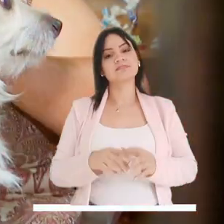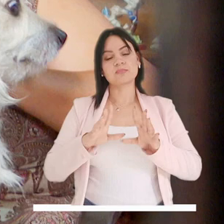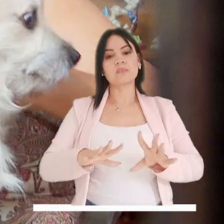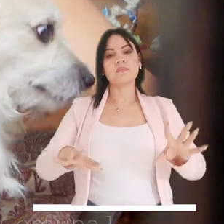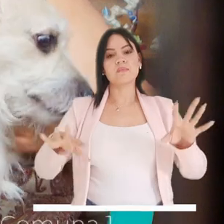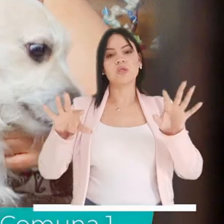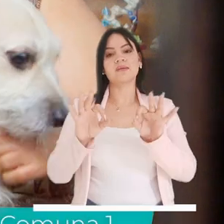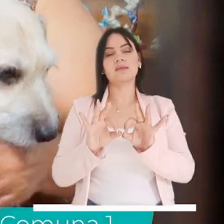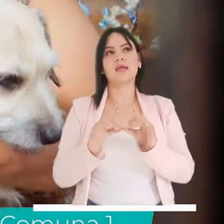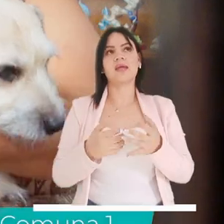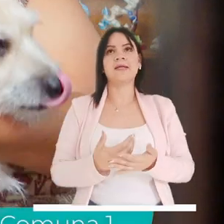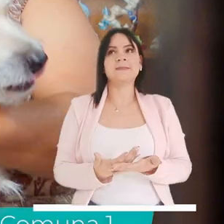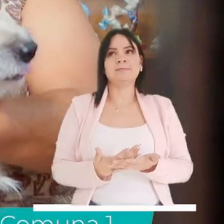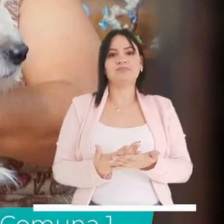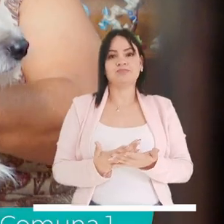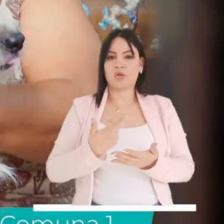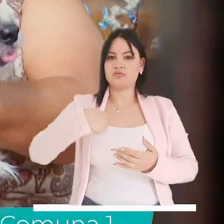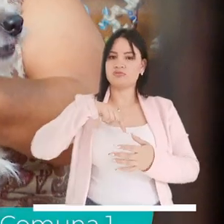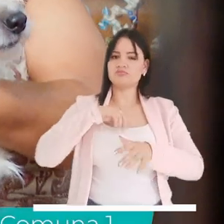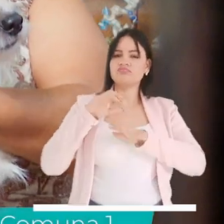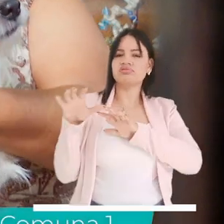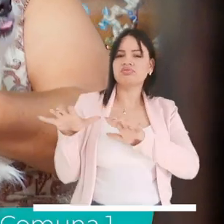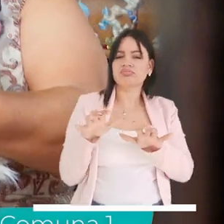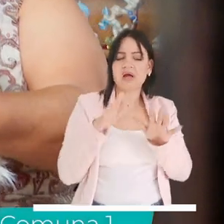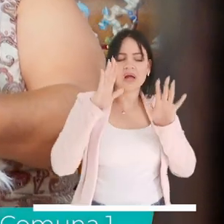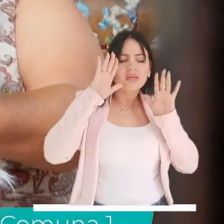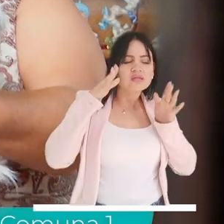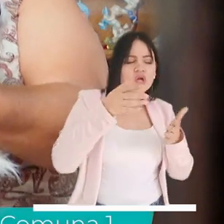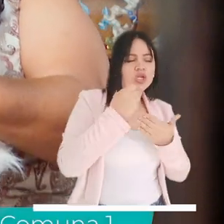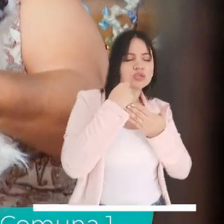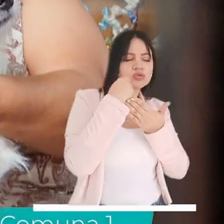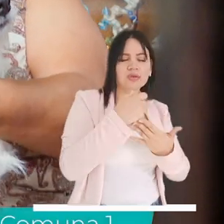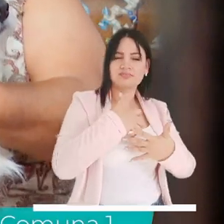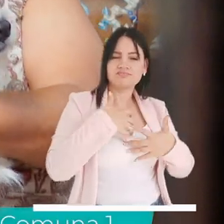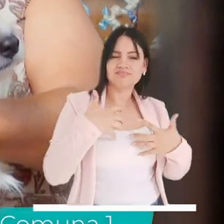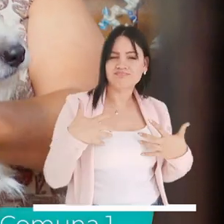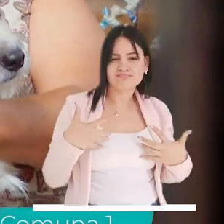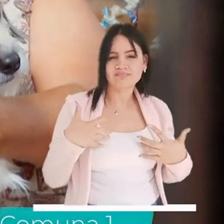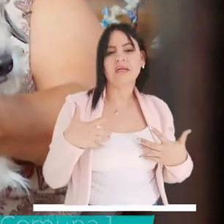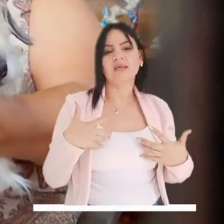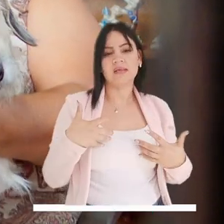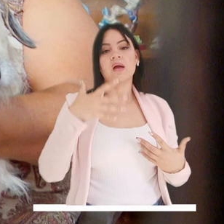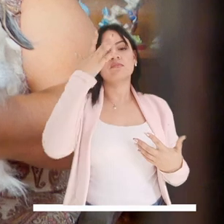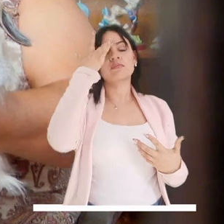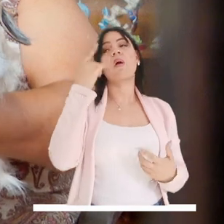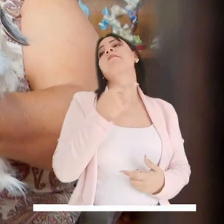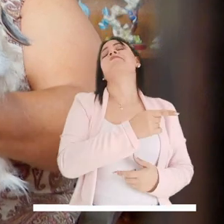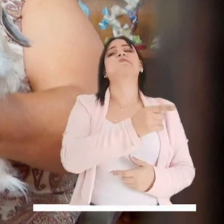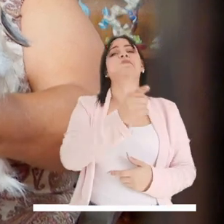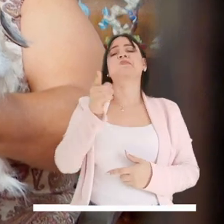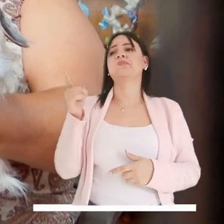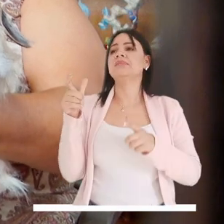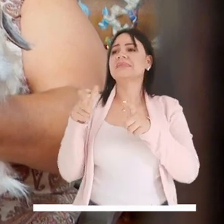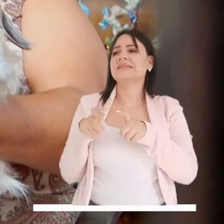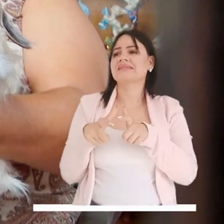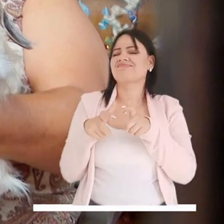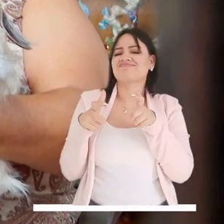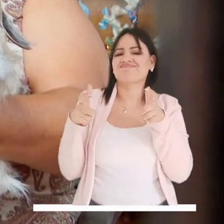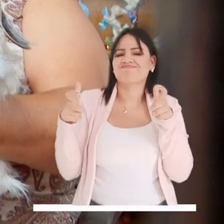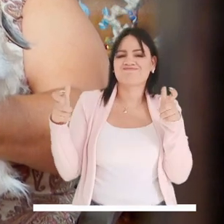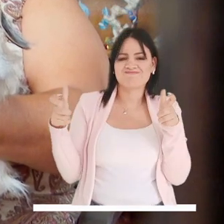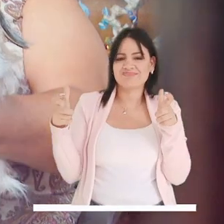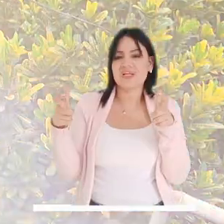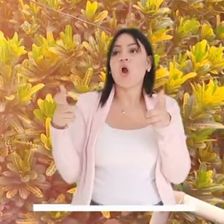Porque es importante esta labor que nosotros hacemos con los animalitos, porque hay mucha cantidad de